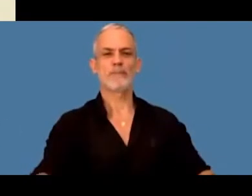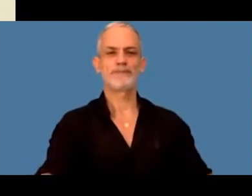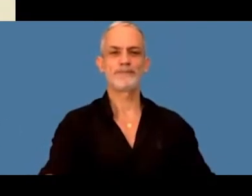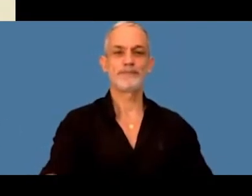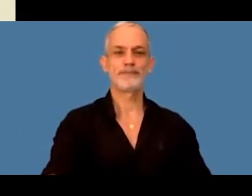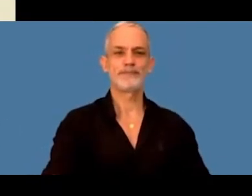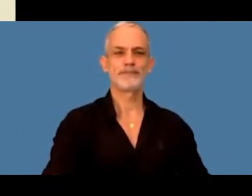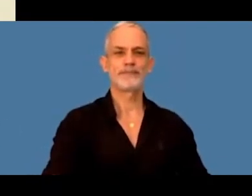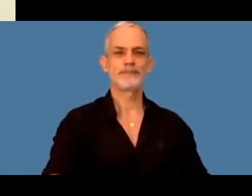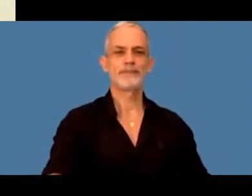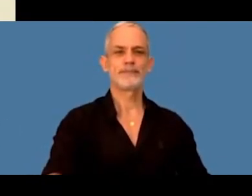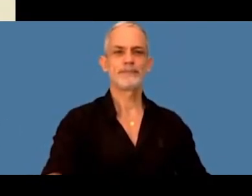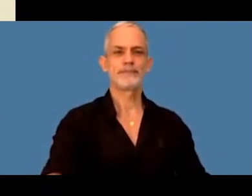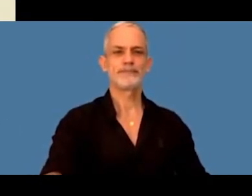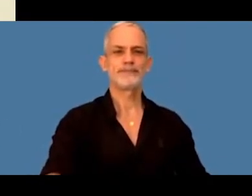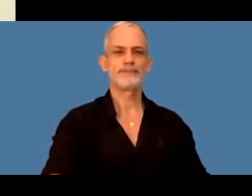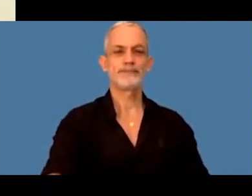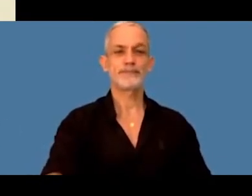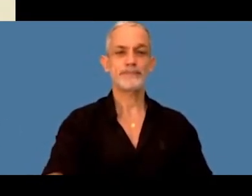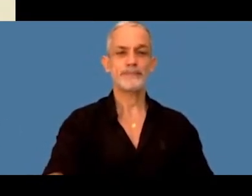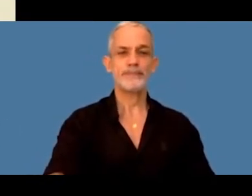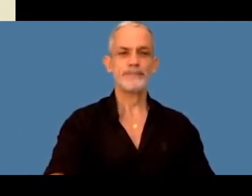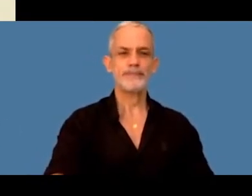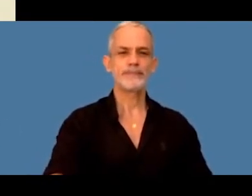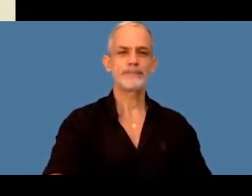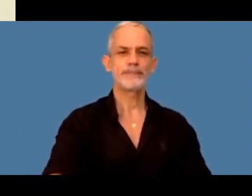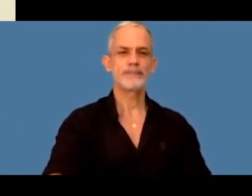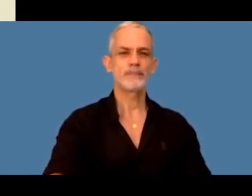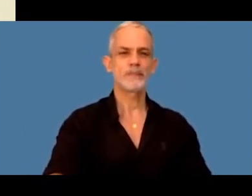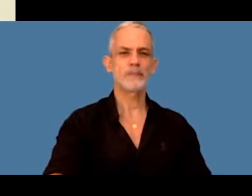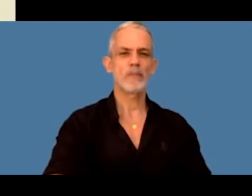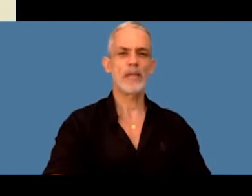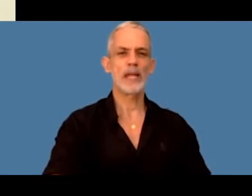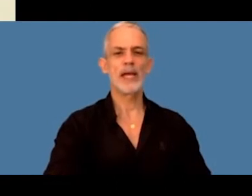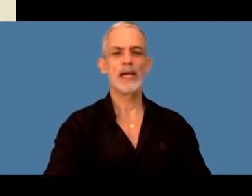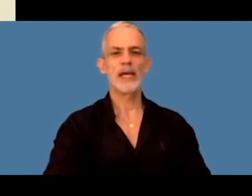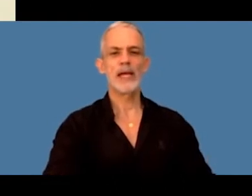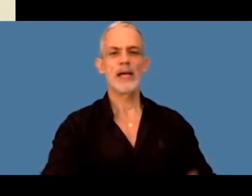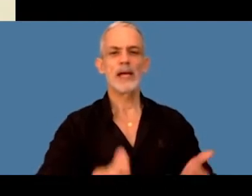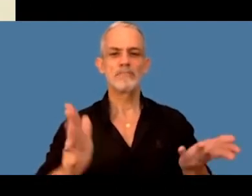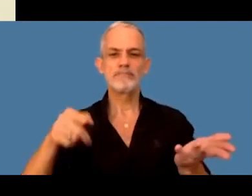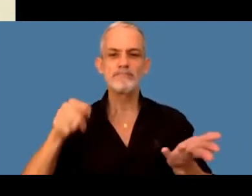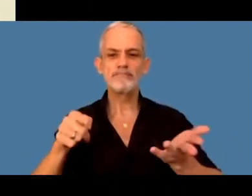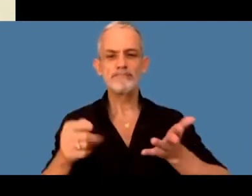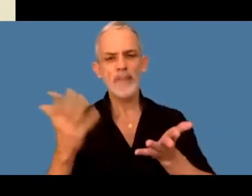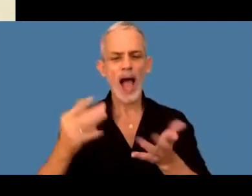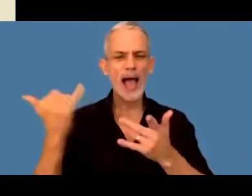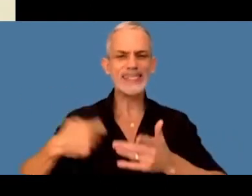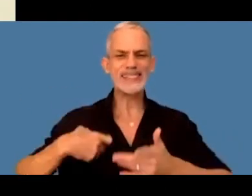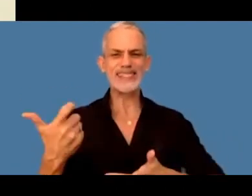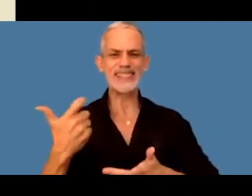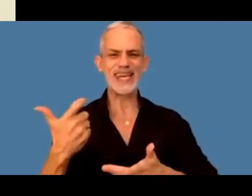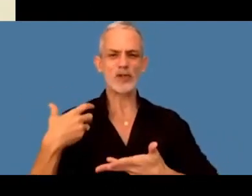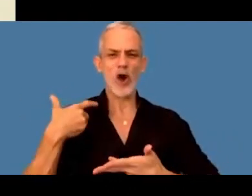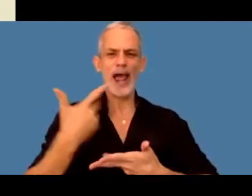Bueno, los jóvenes lo hemos señalado. La negociación colectiva supranacional. Existen sindicatos globales, muchas de las organizaciones